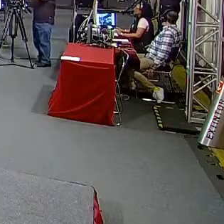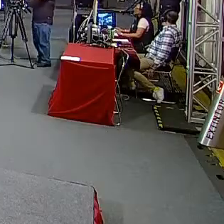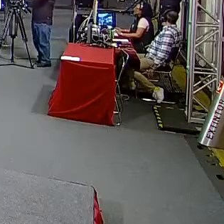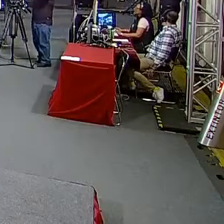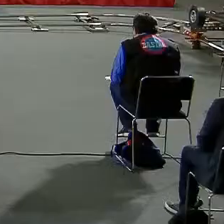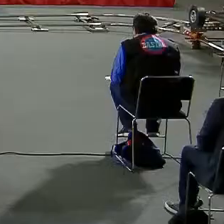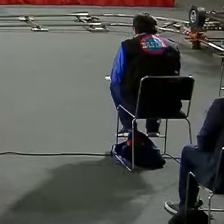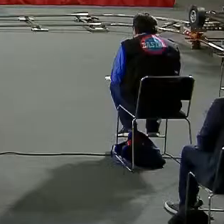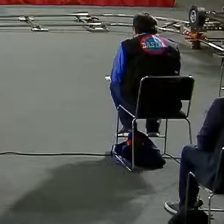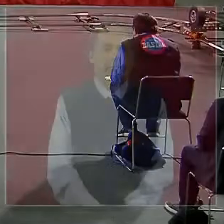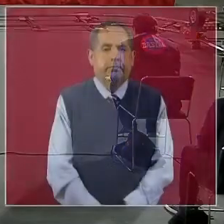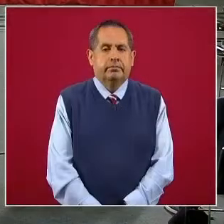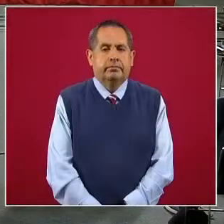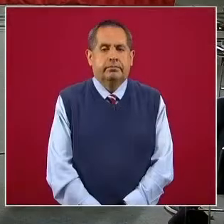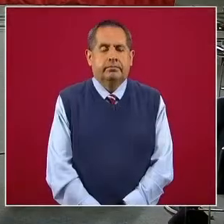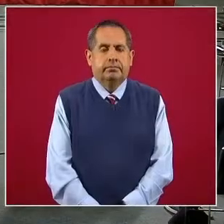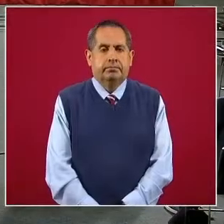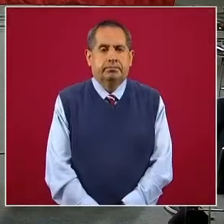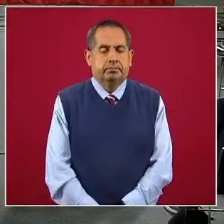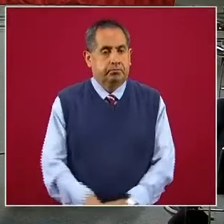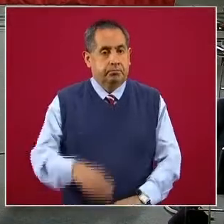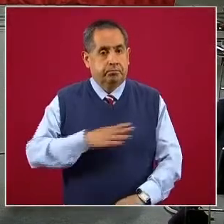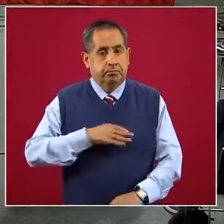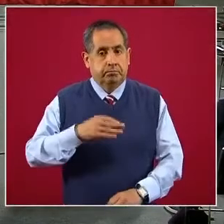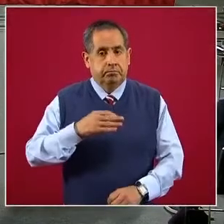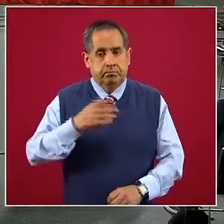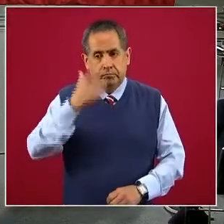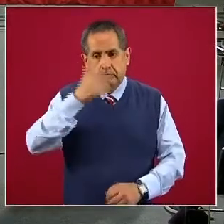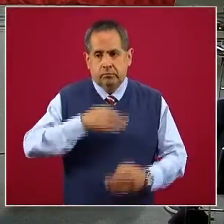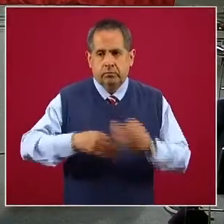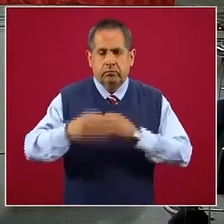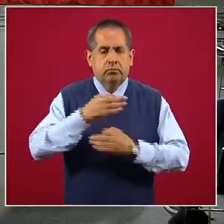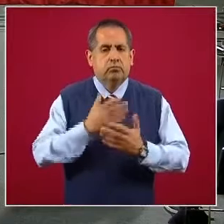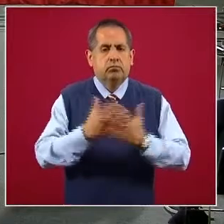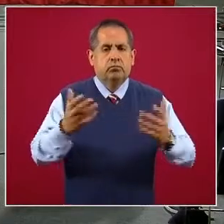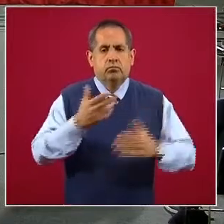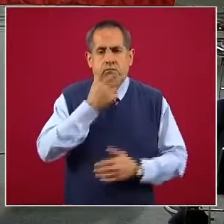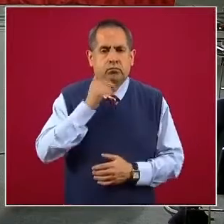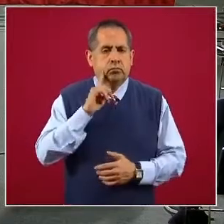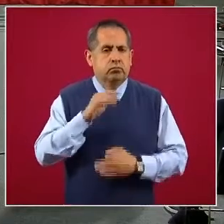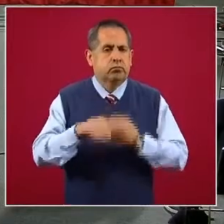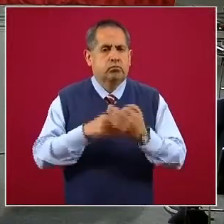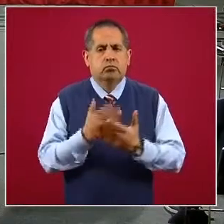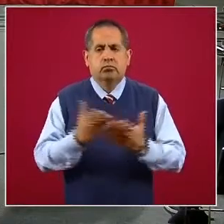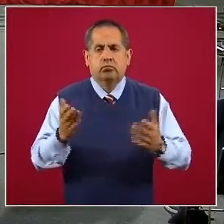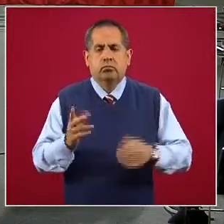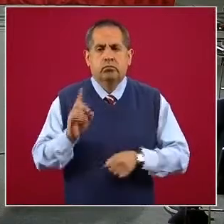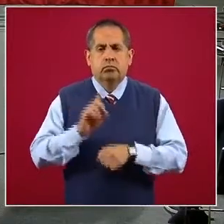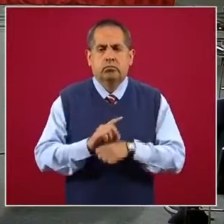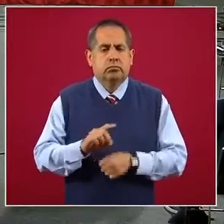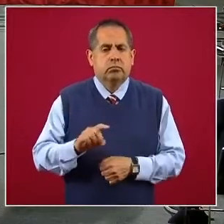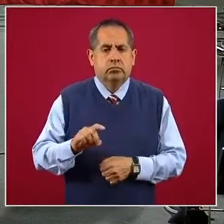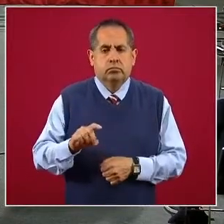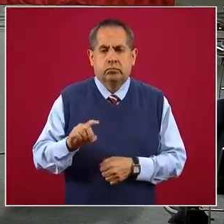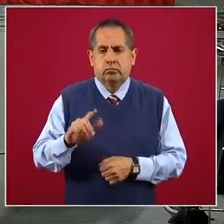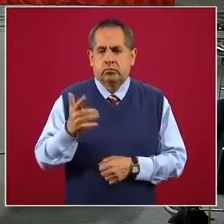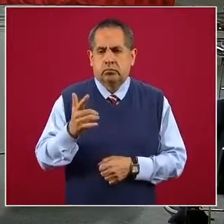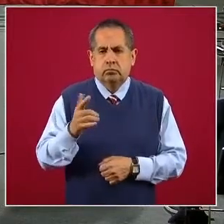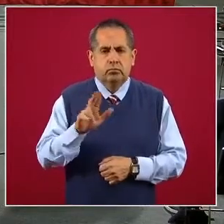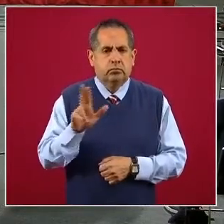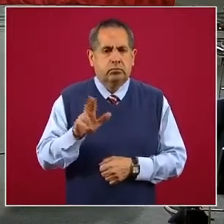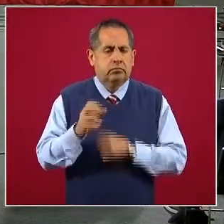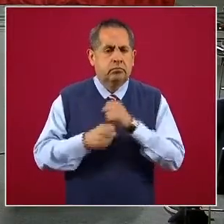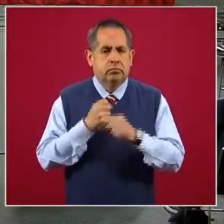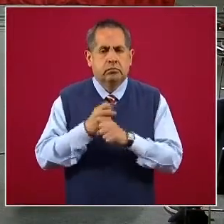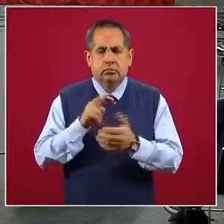Muy buenas noches tengan todas y todos ustedes. Son las 19 horas del martes 14 de julio de